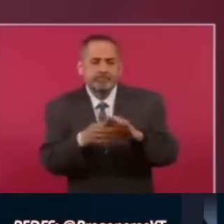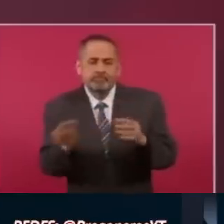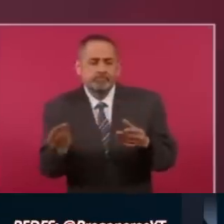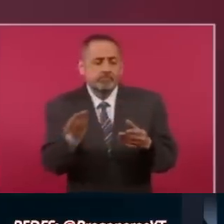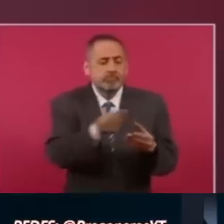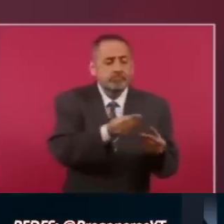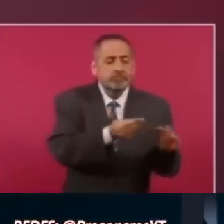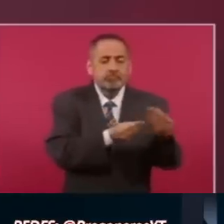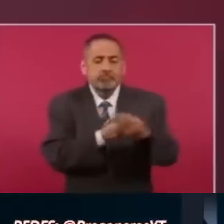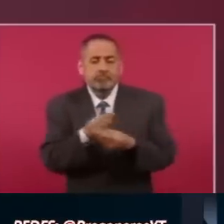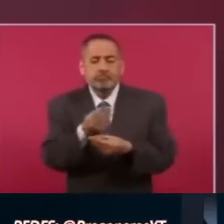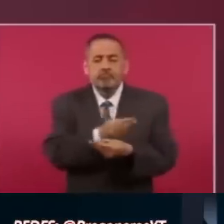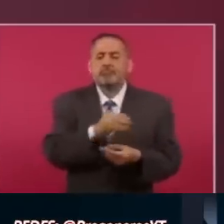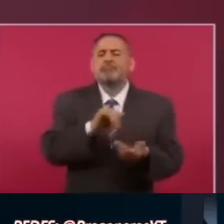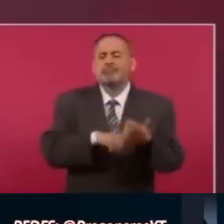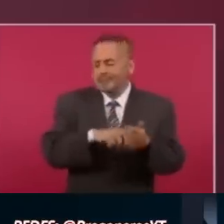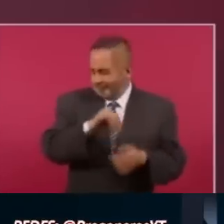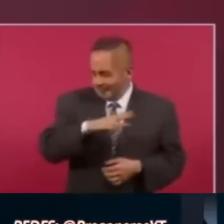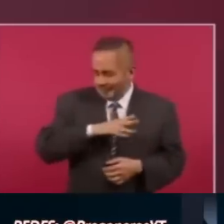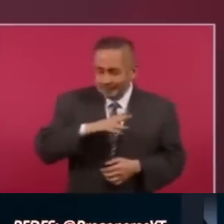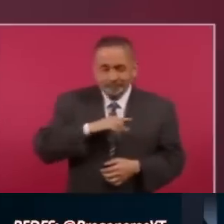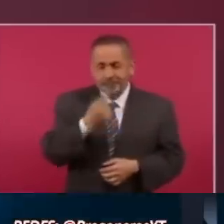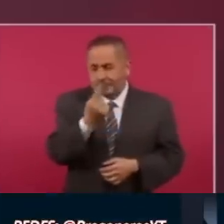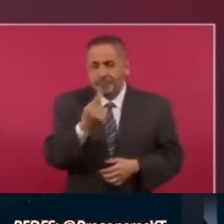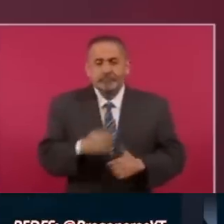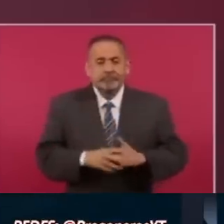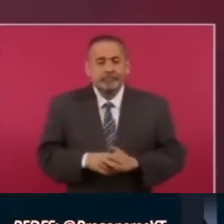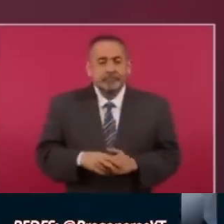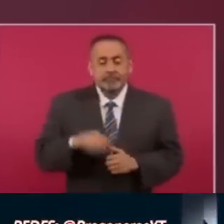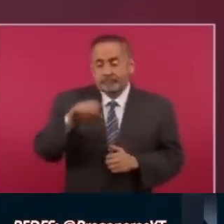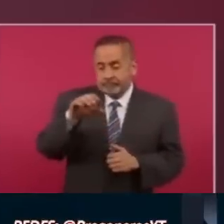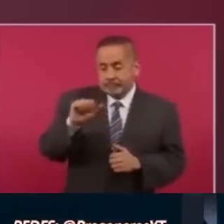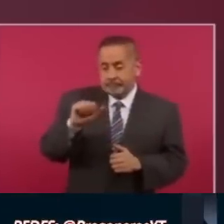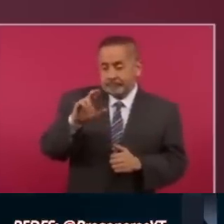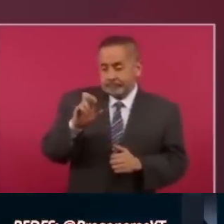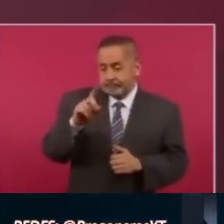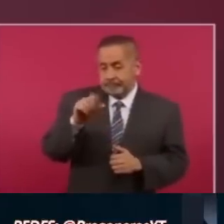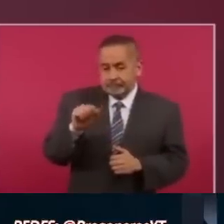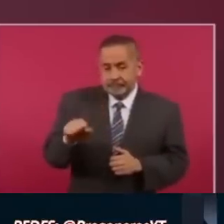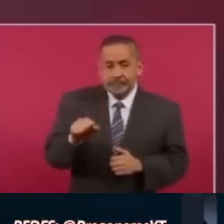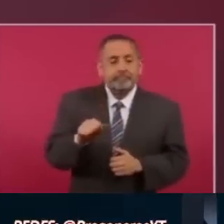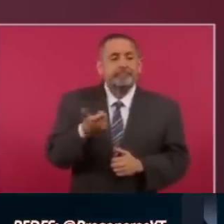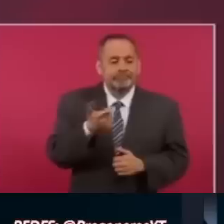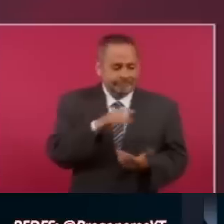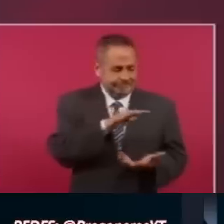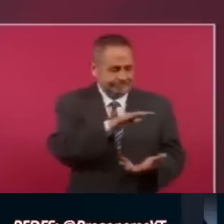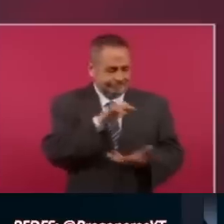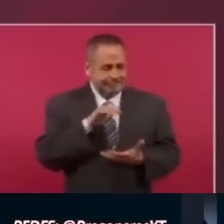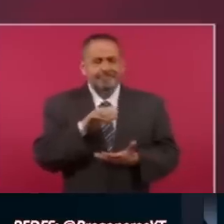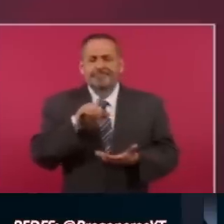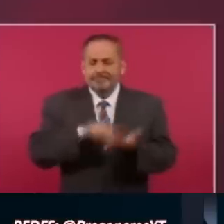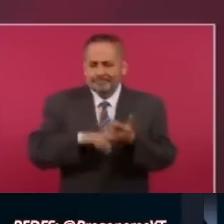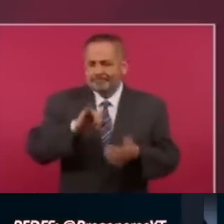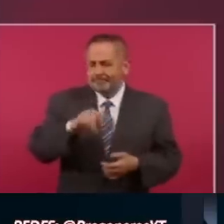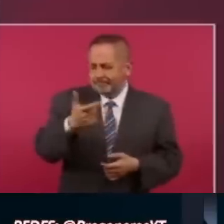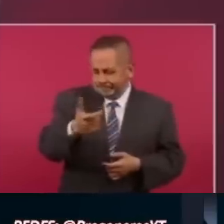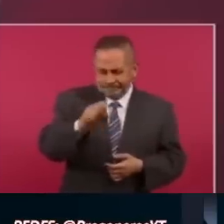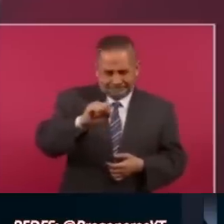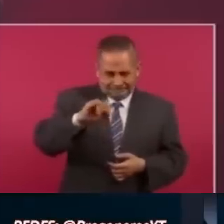financiera y recibió Cárdenas Palomino dinero de